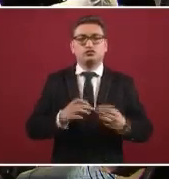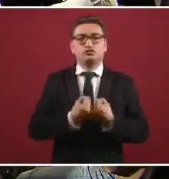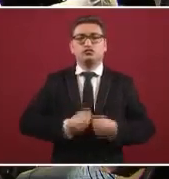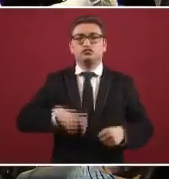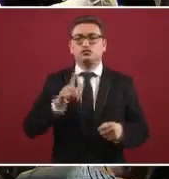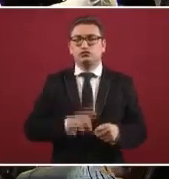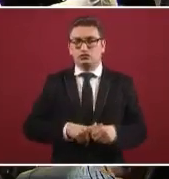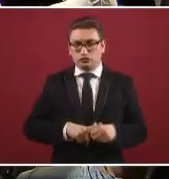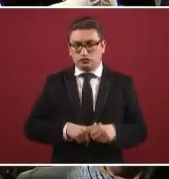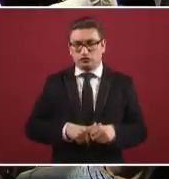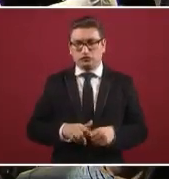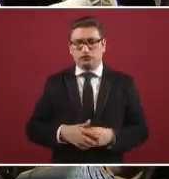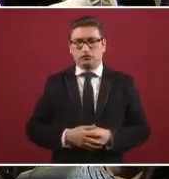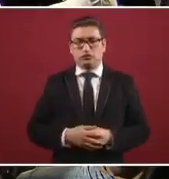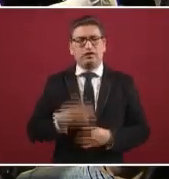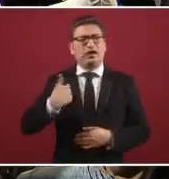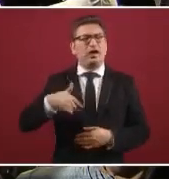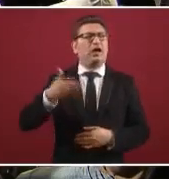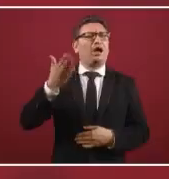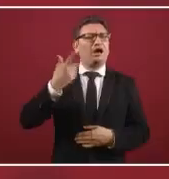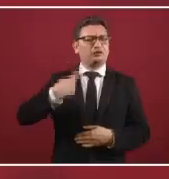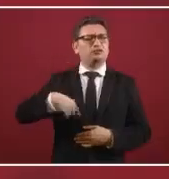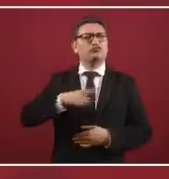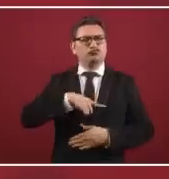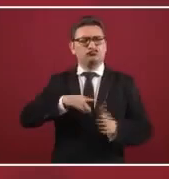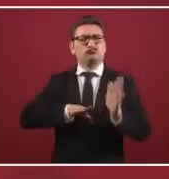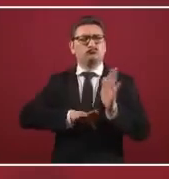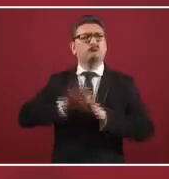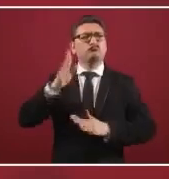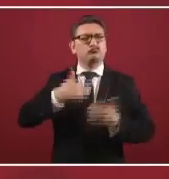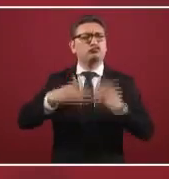¿Cómo nos superábamos nosotros antes?